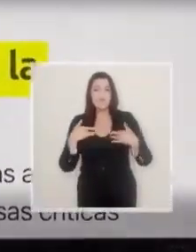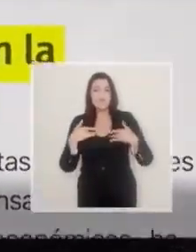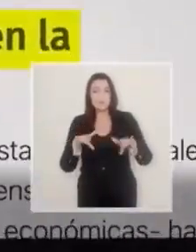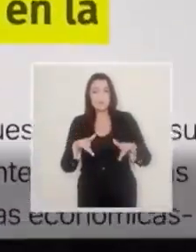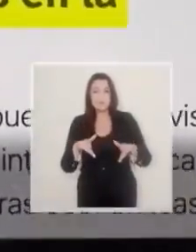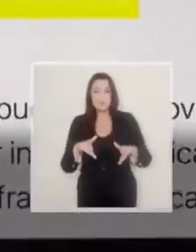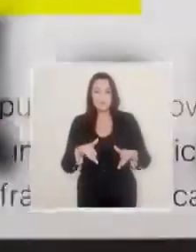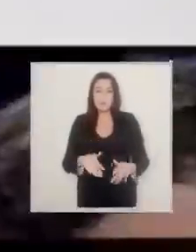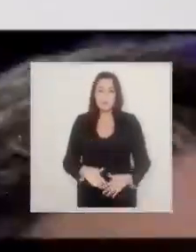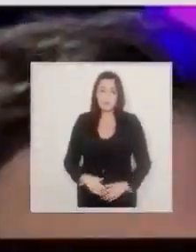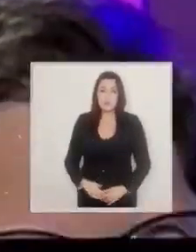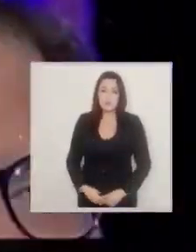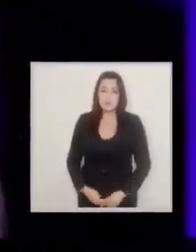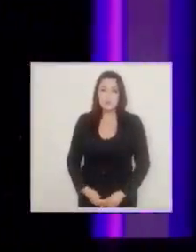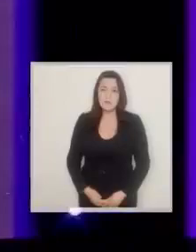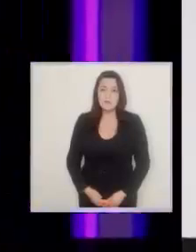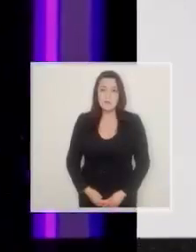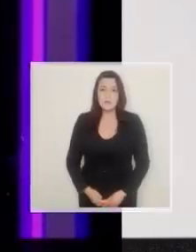atropellan.